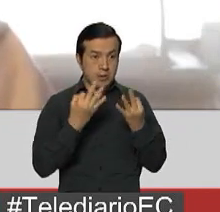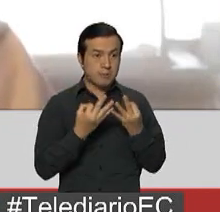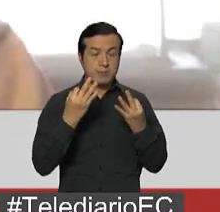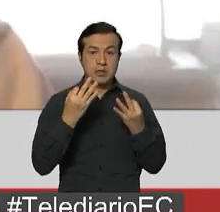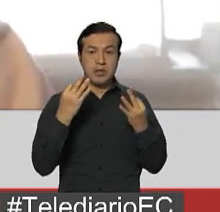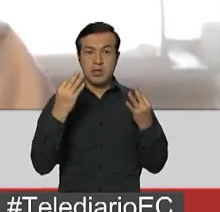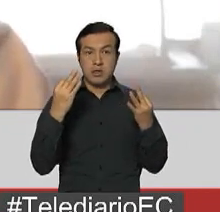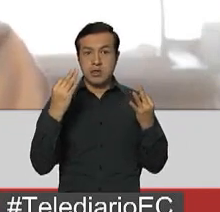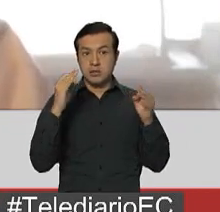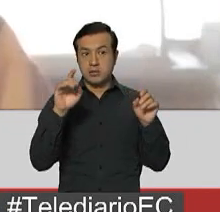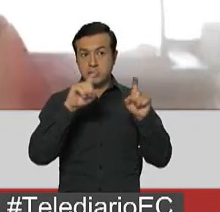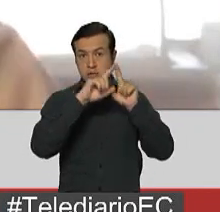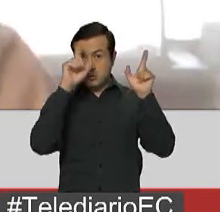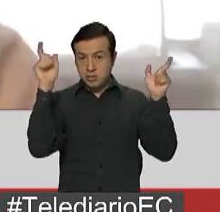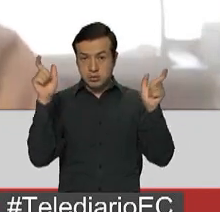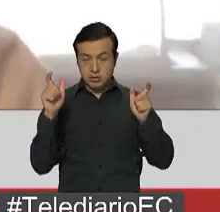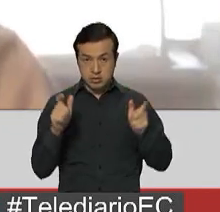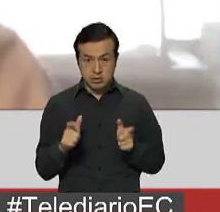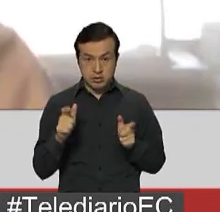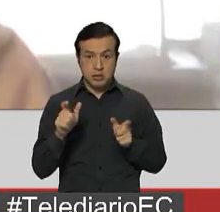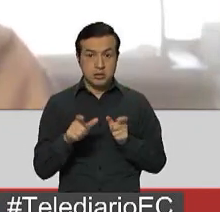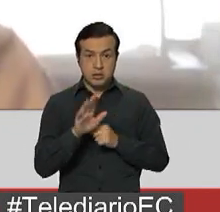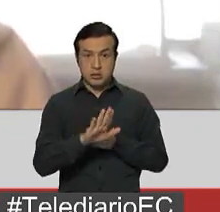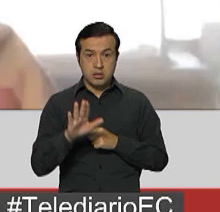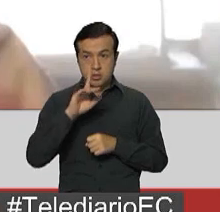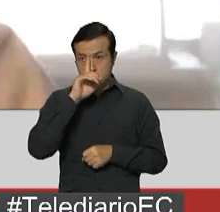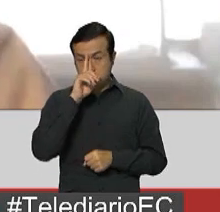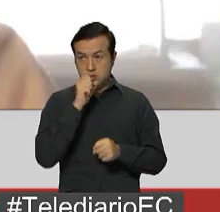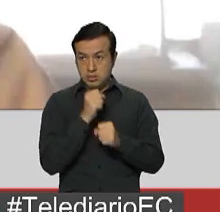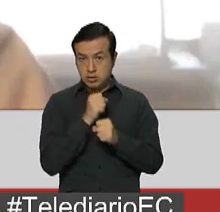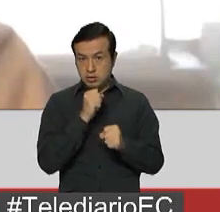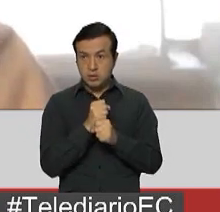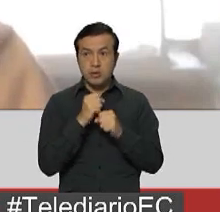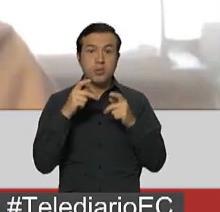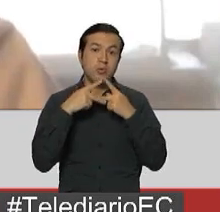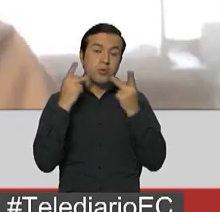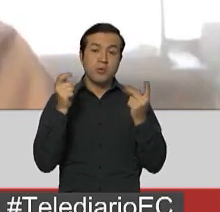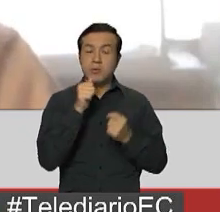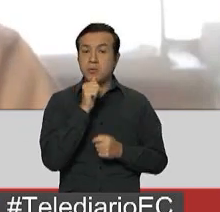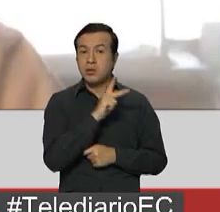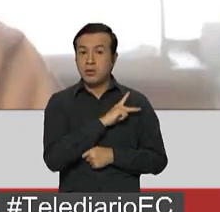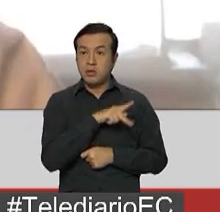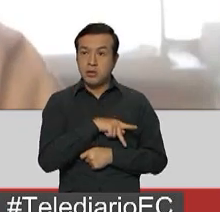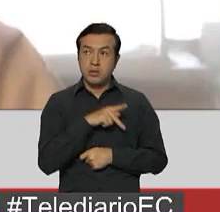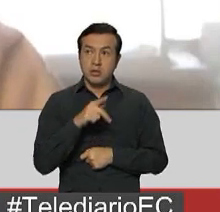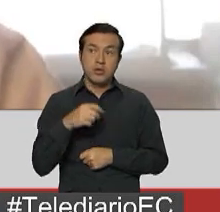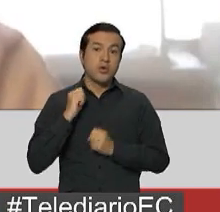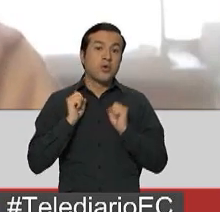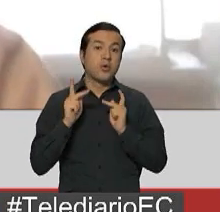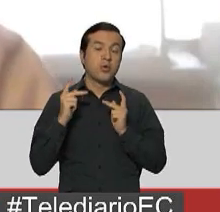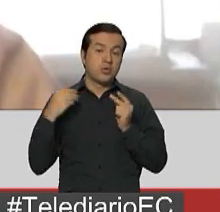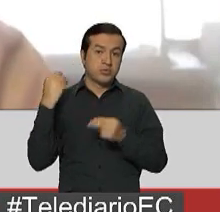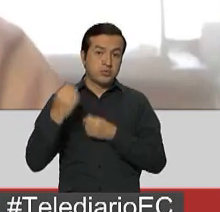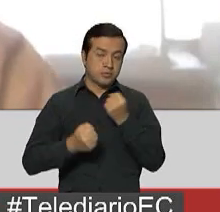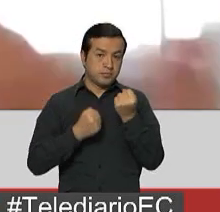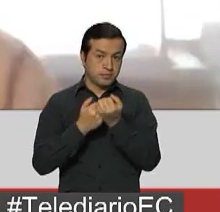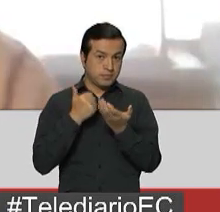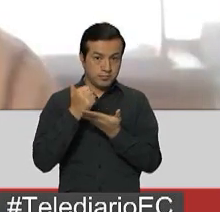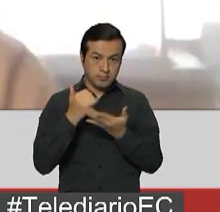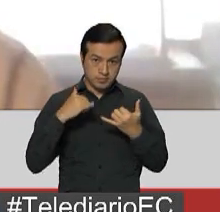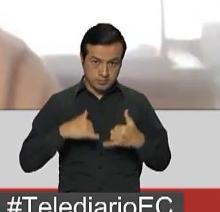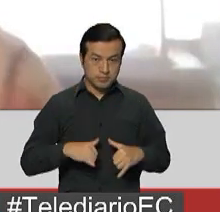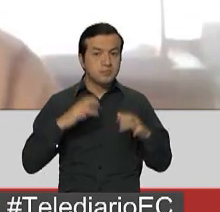mipymes a los empleados sean estos públicos privados esta oportunidad de esta opción de